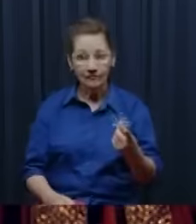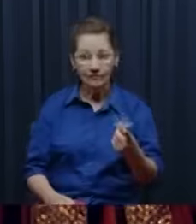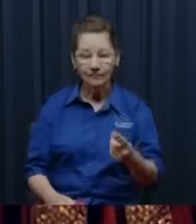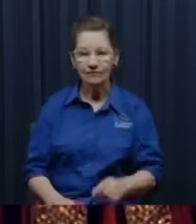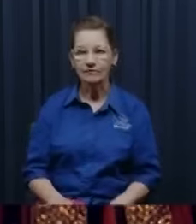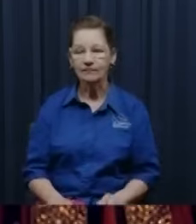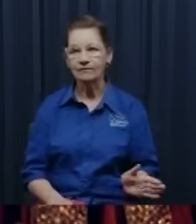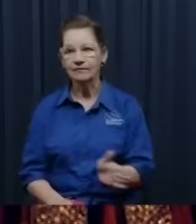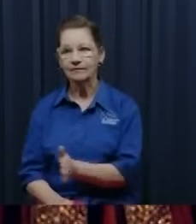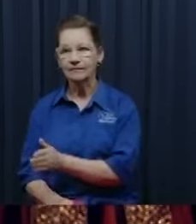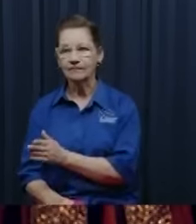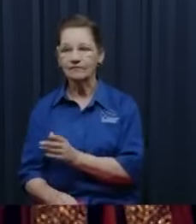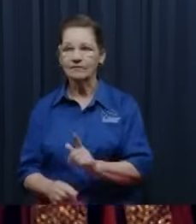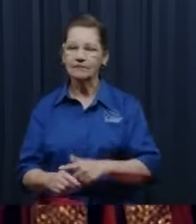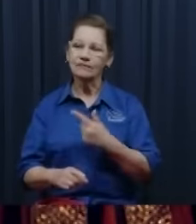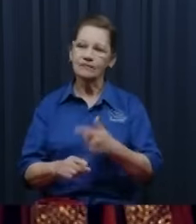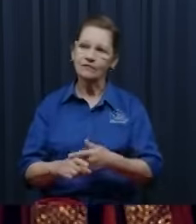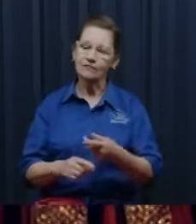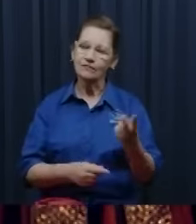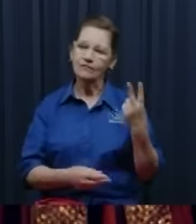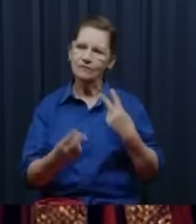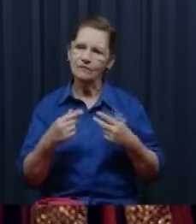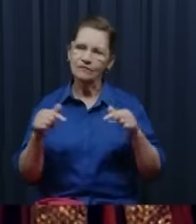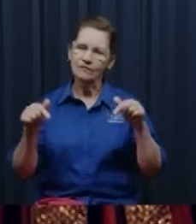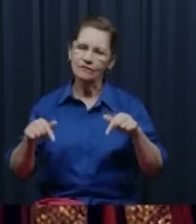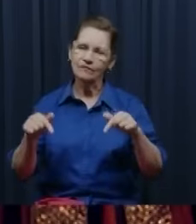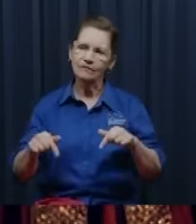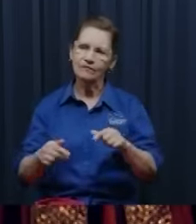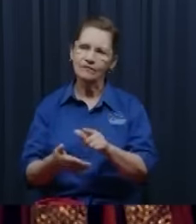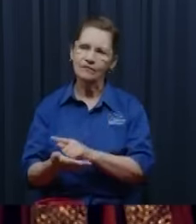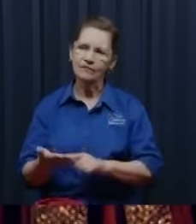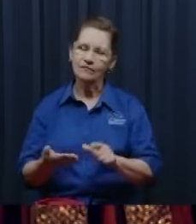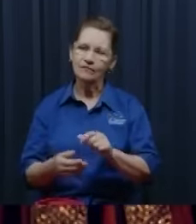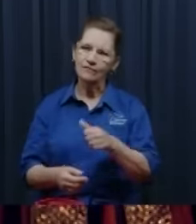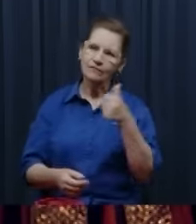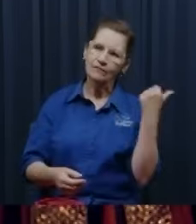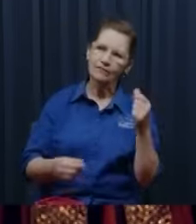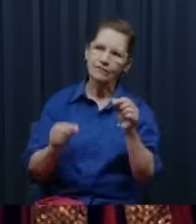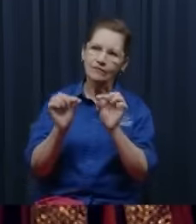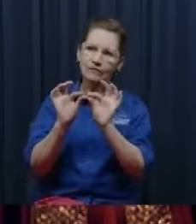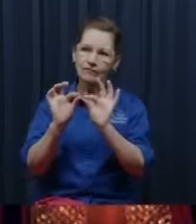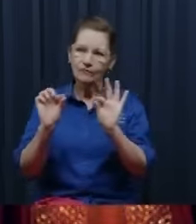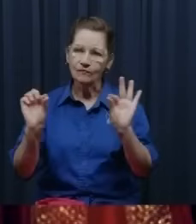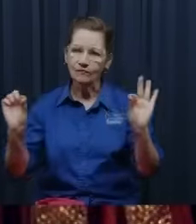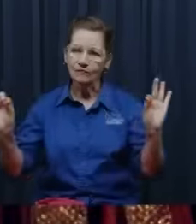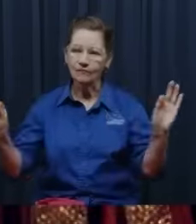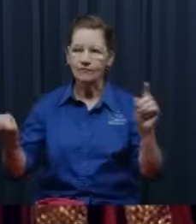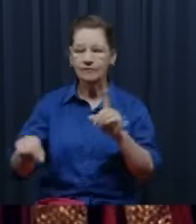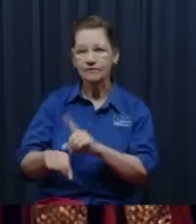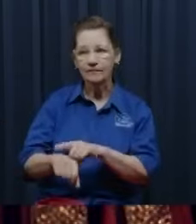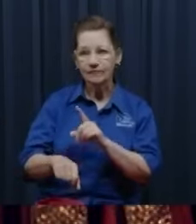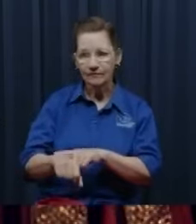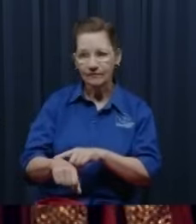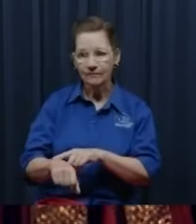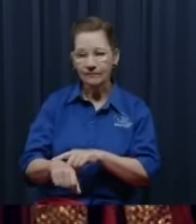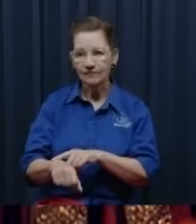venimos aquí hay otra línea de tiempo y a esta línea de tiempo le vamos a poner el